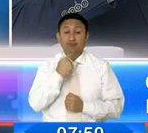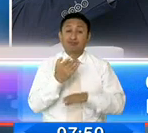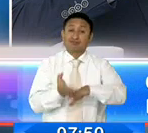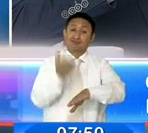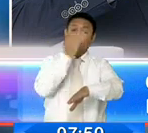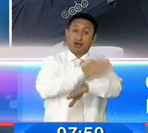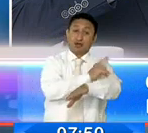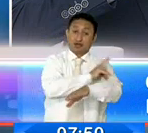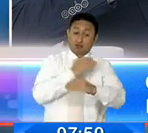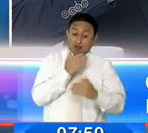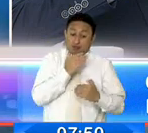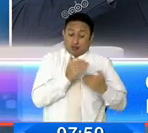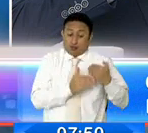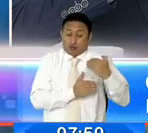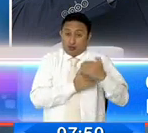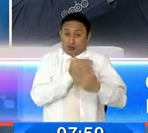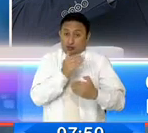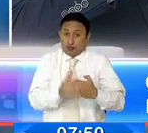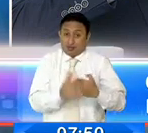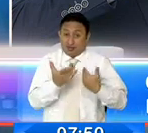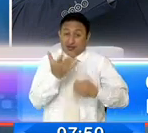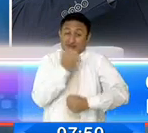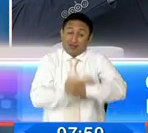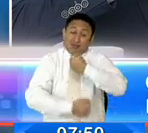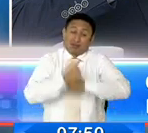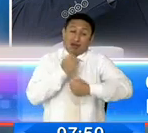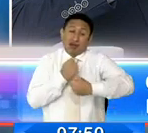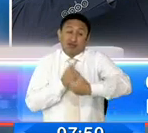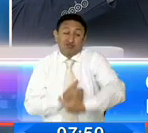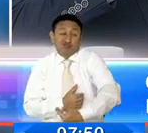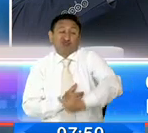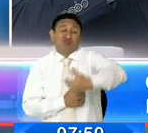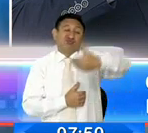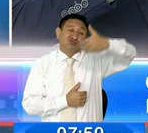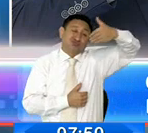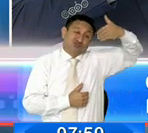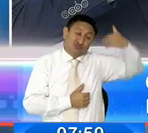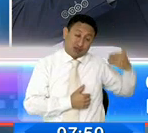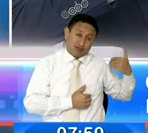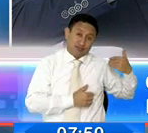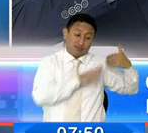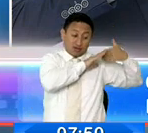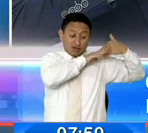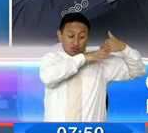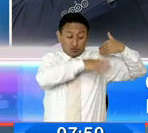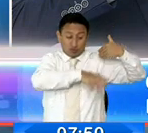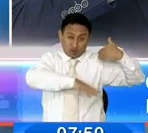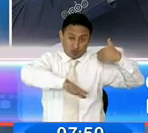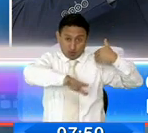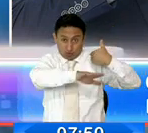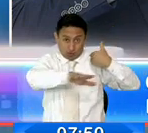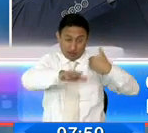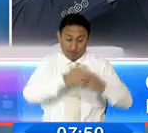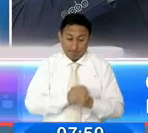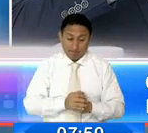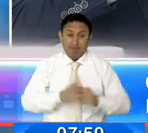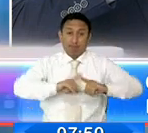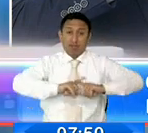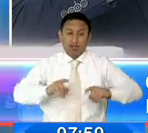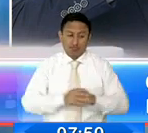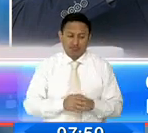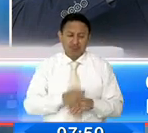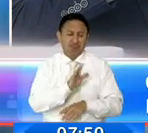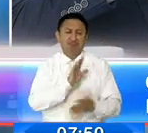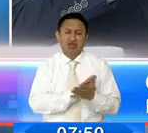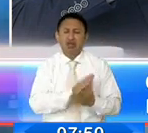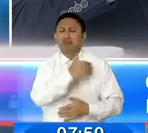proceso tiene un origen paleolítico, o sea, está bien lejano atrás, pero esto no quiere decir que uno descuide que hay